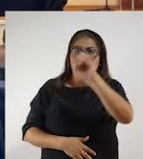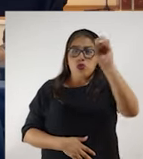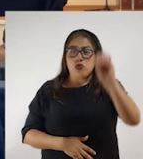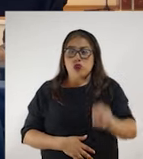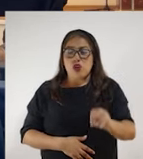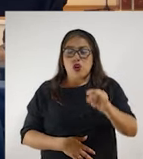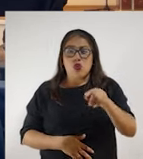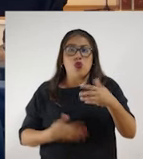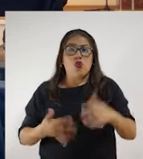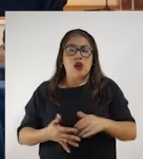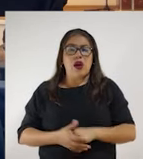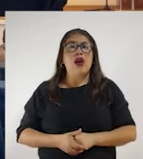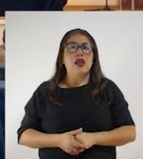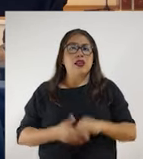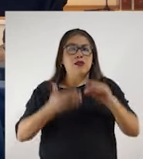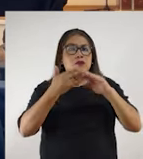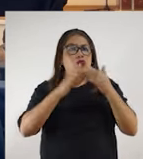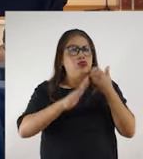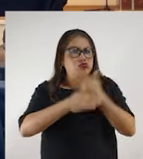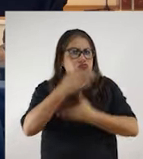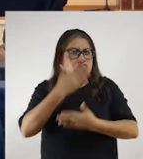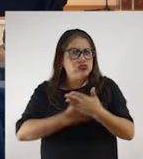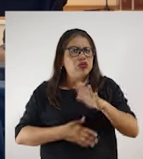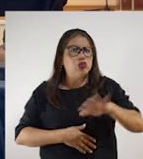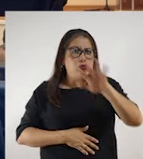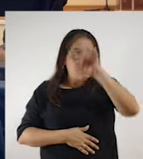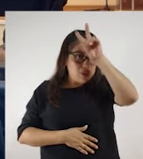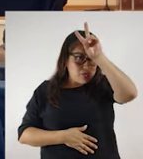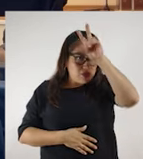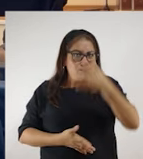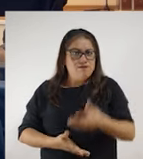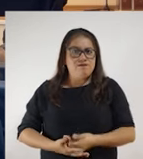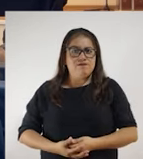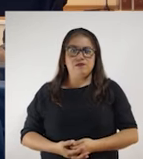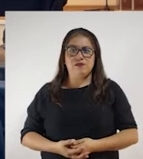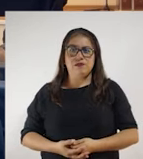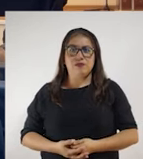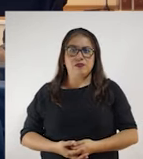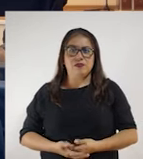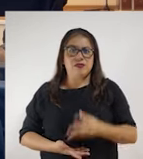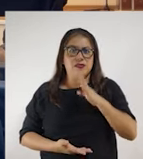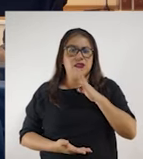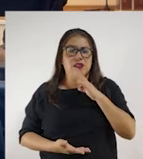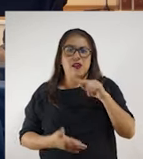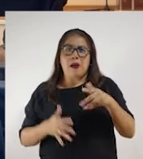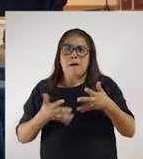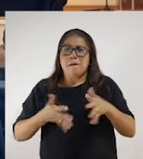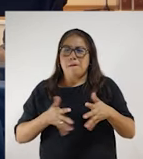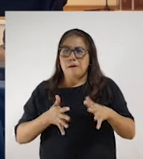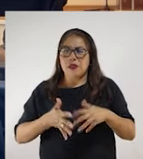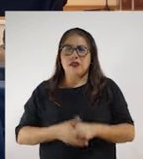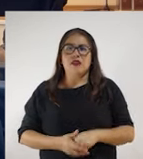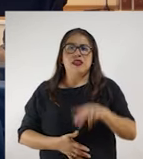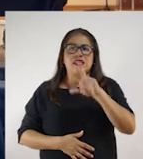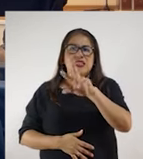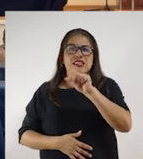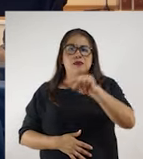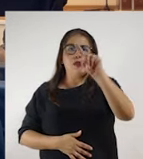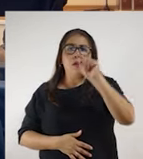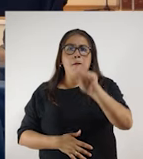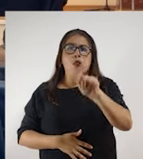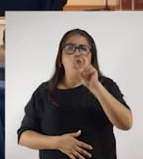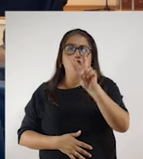10.3% es población con discapacidad en el país. Estamos hablando de aproximadamente